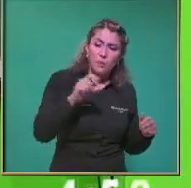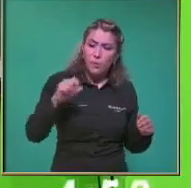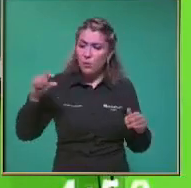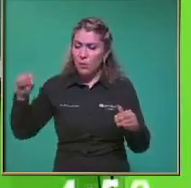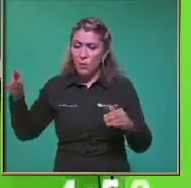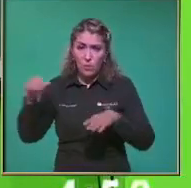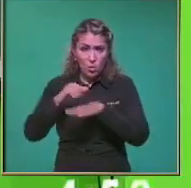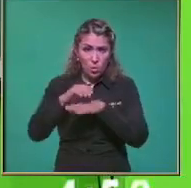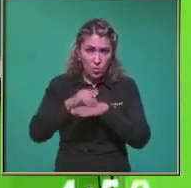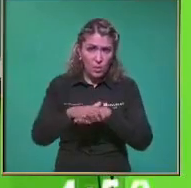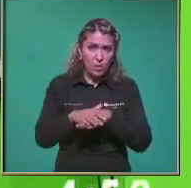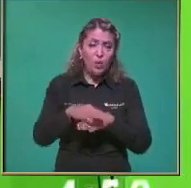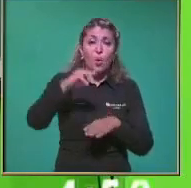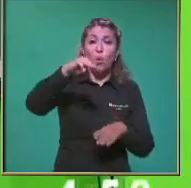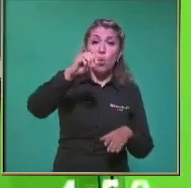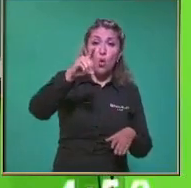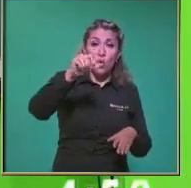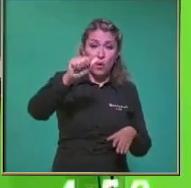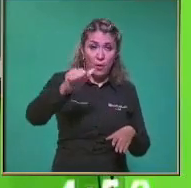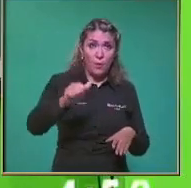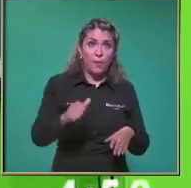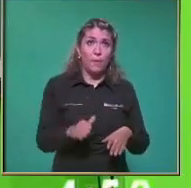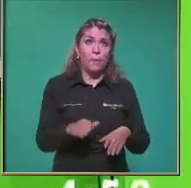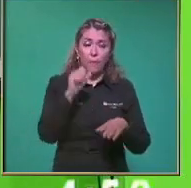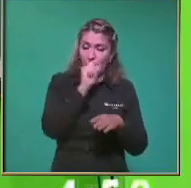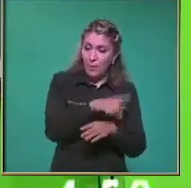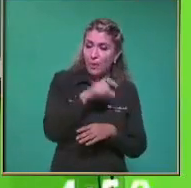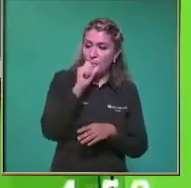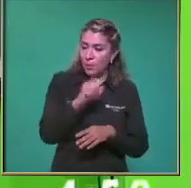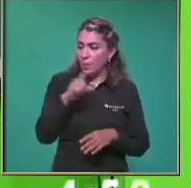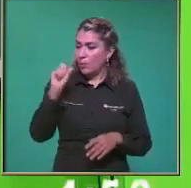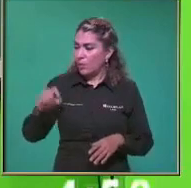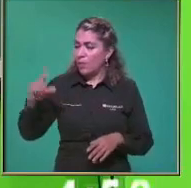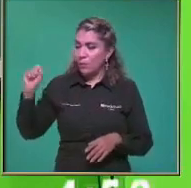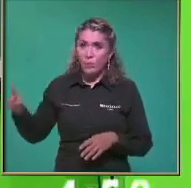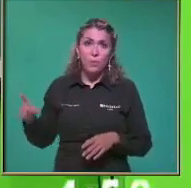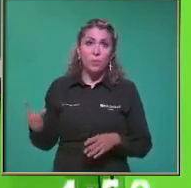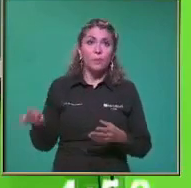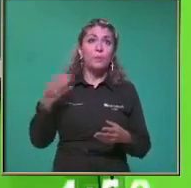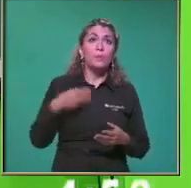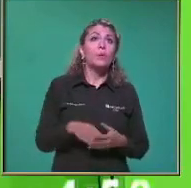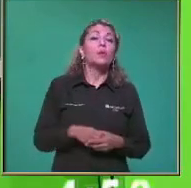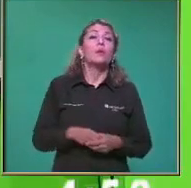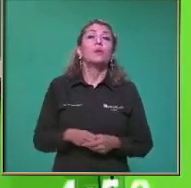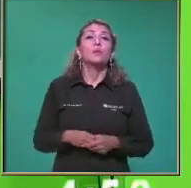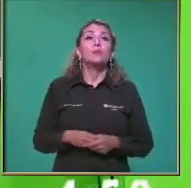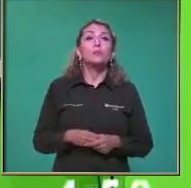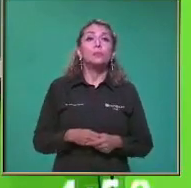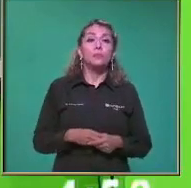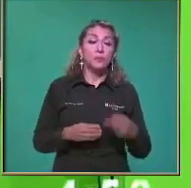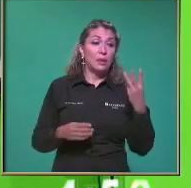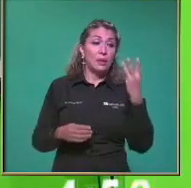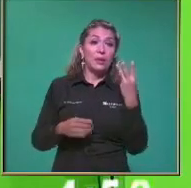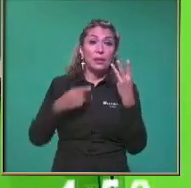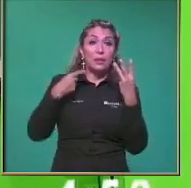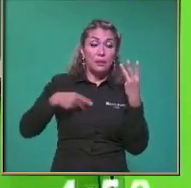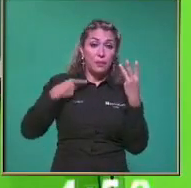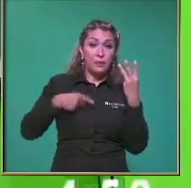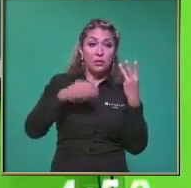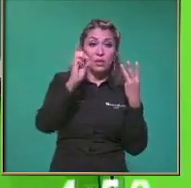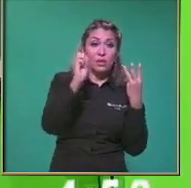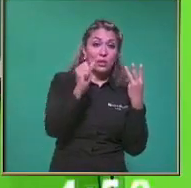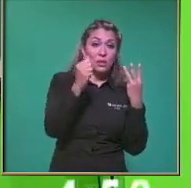Pues es la moda. La moda es el dato que más se repite. Y porque ahí tengo tres personas que tienen